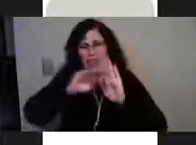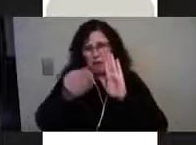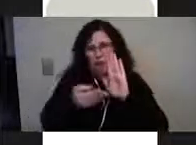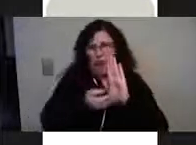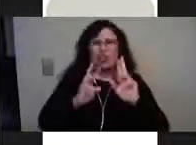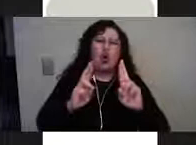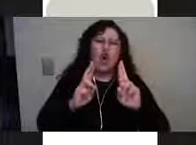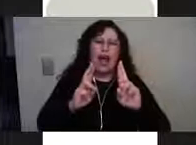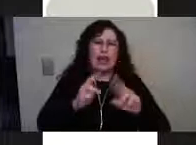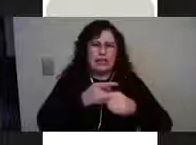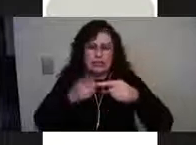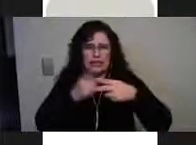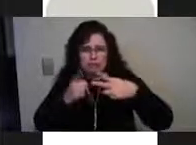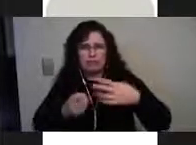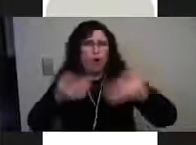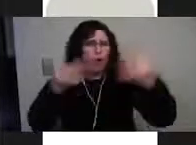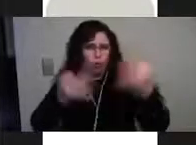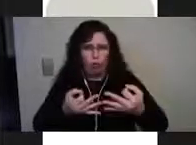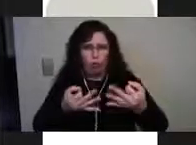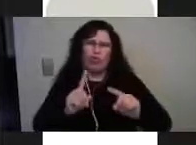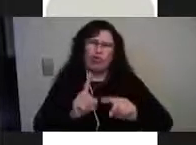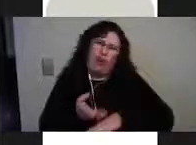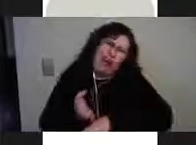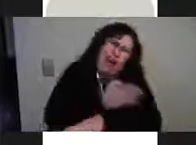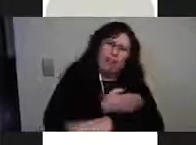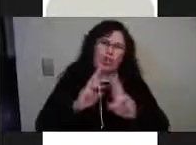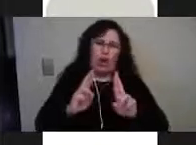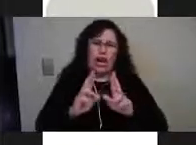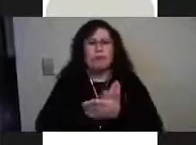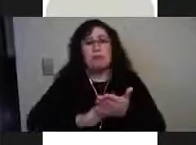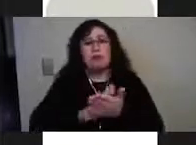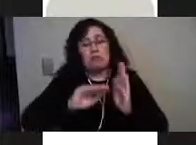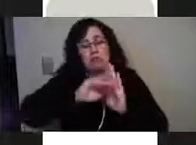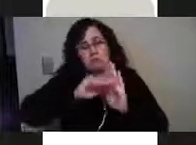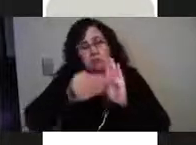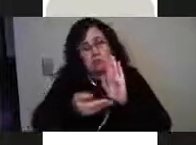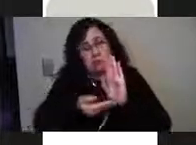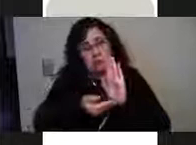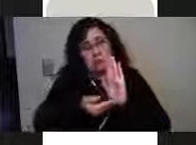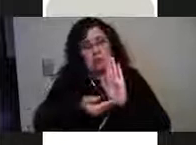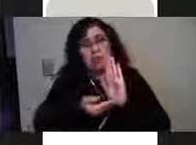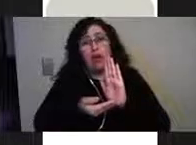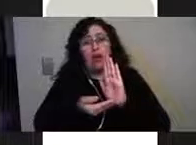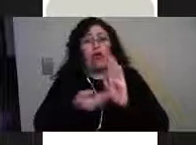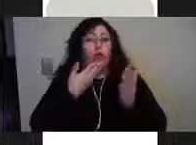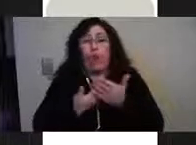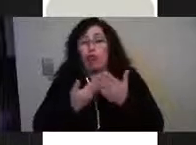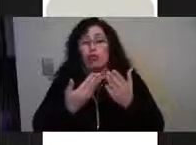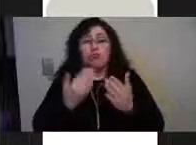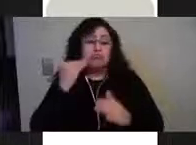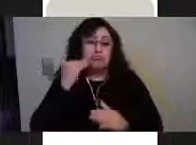la probabilidad, lo cual no quita que un niño de tener un embarazo de término no va a tener parálisis cerebral,